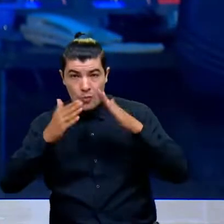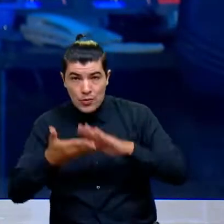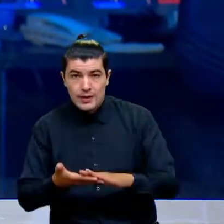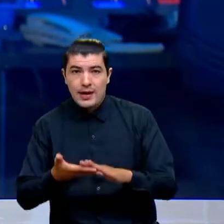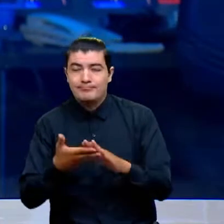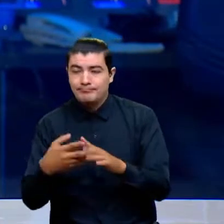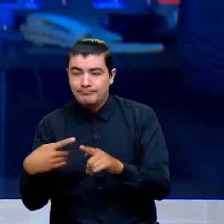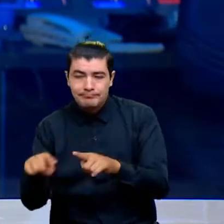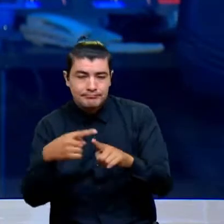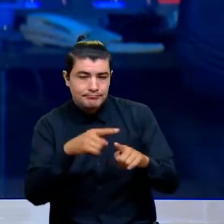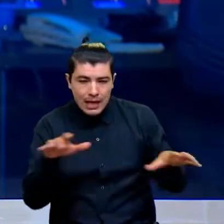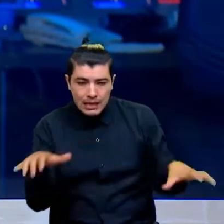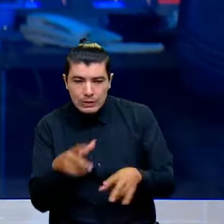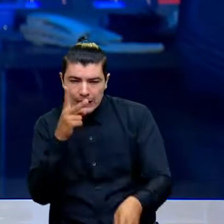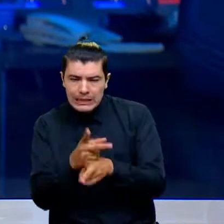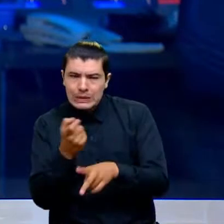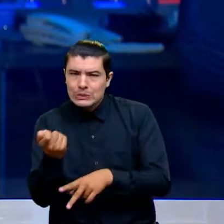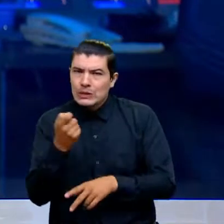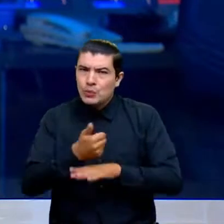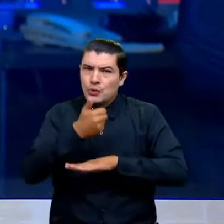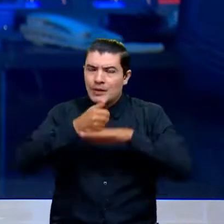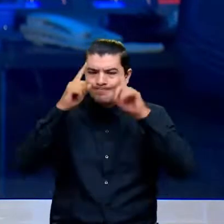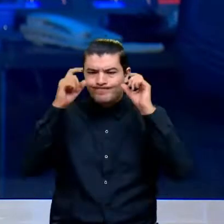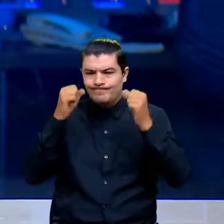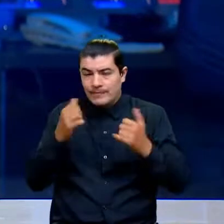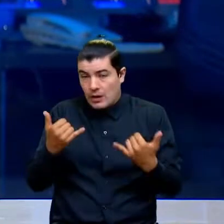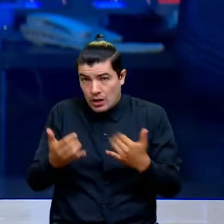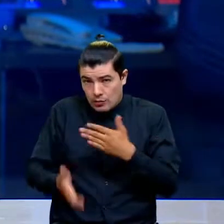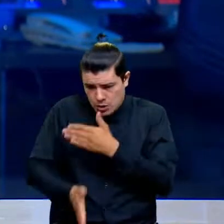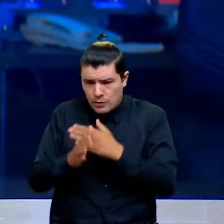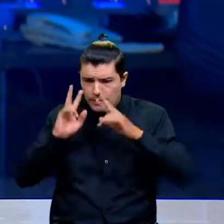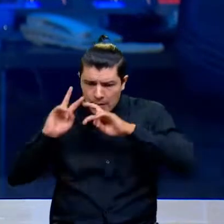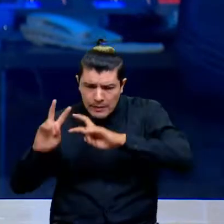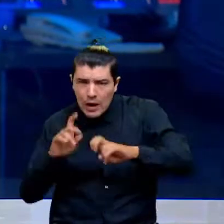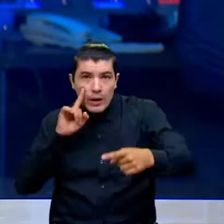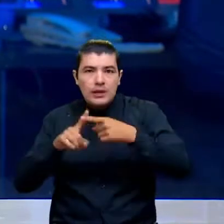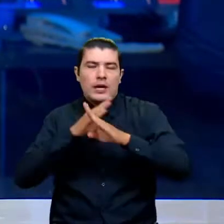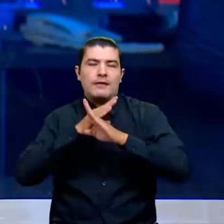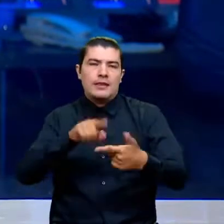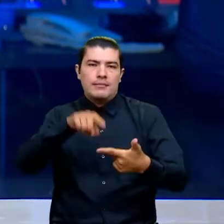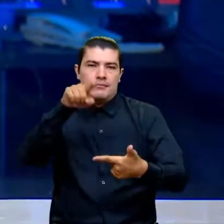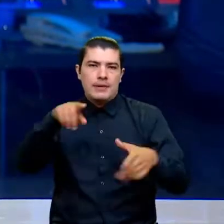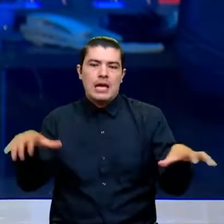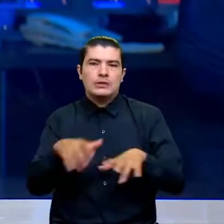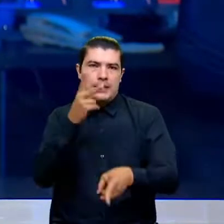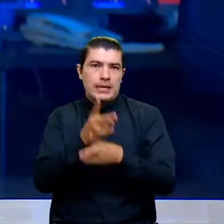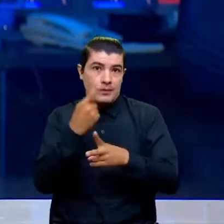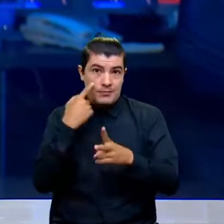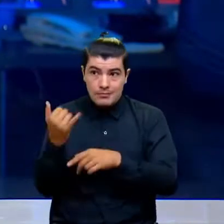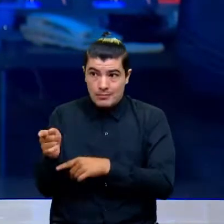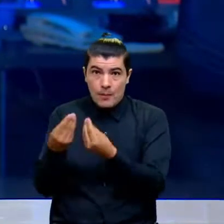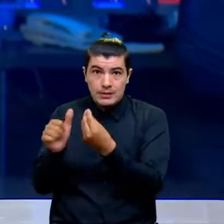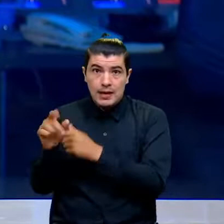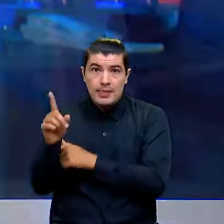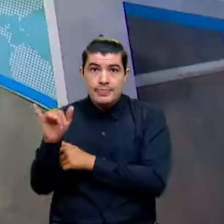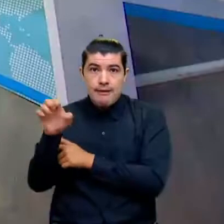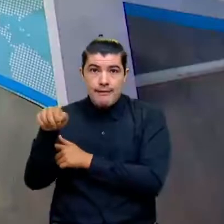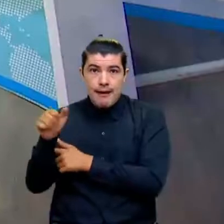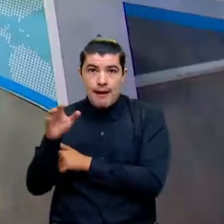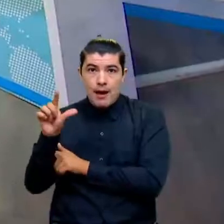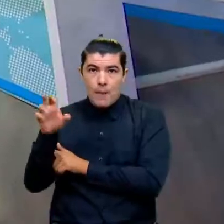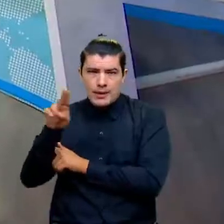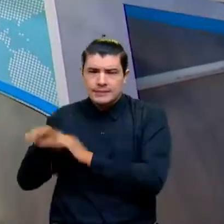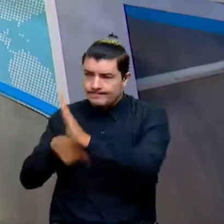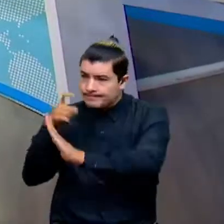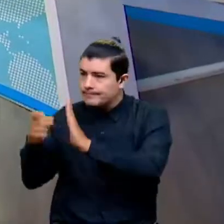capital del norte de Santander preocupan a las autoridades, quienes continúan realizando operativos para mitigar la cifra de estos delitos. Y ahí se encuentra Diana López. Diana, ¿usted